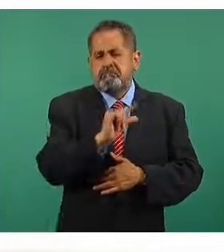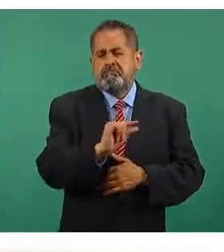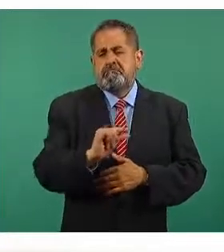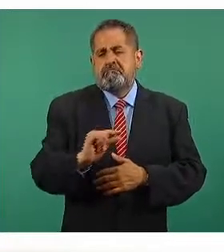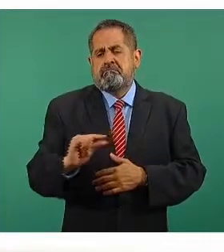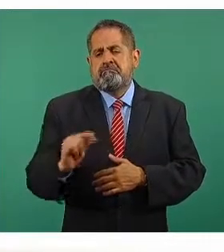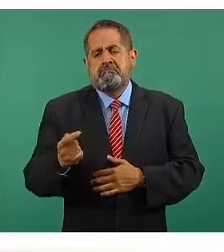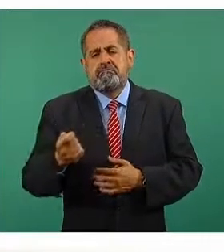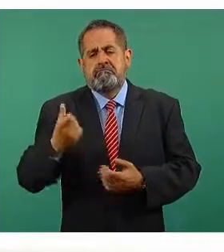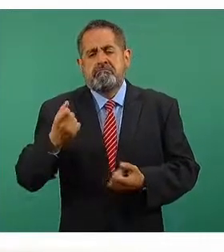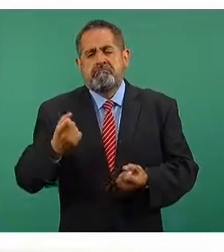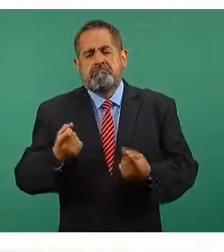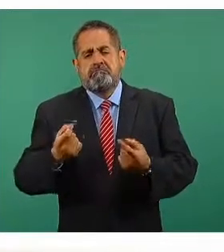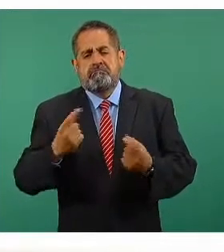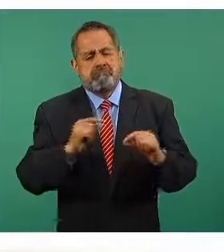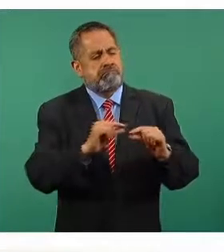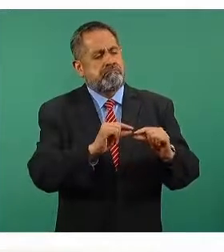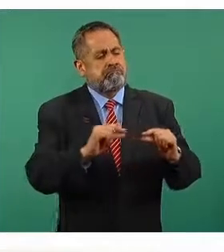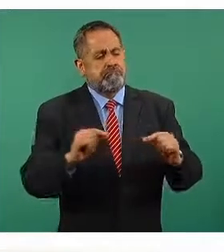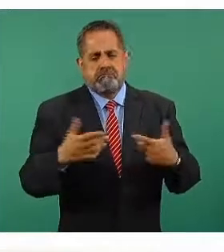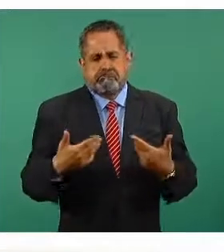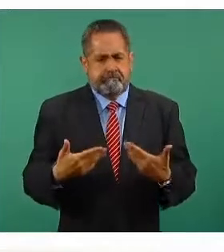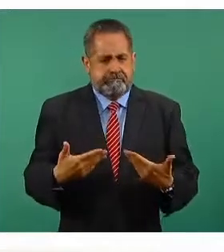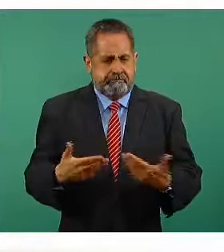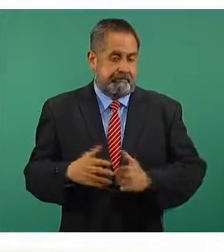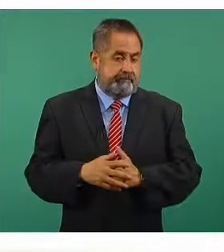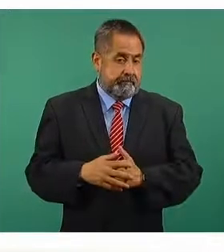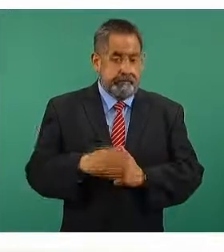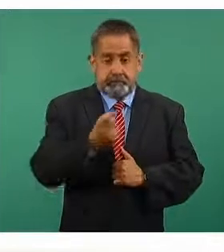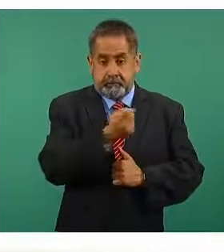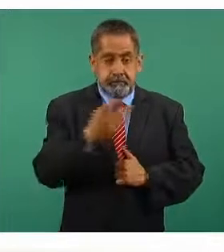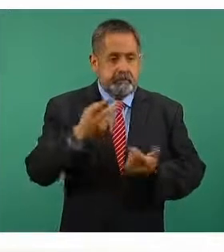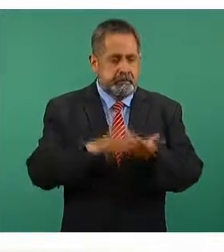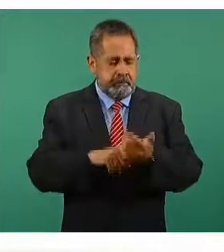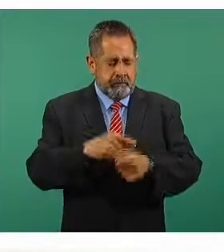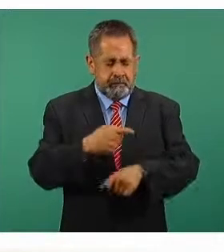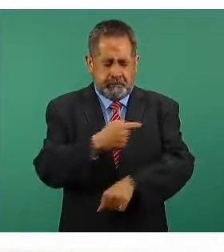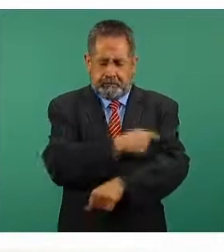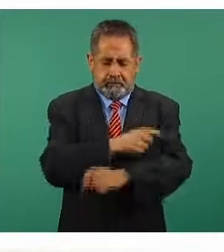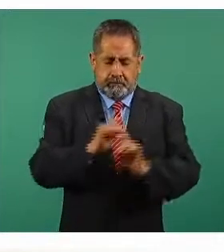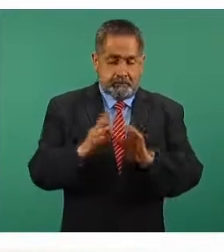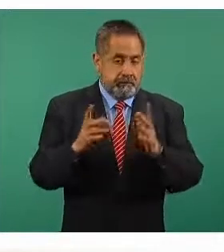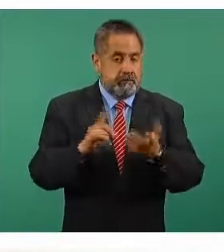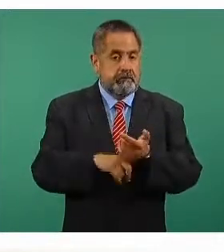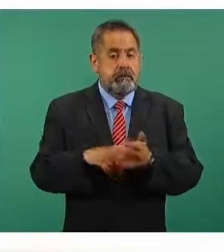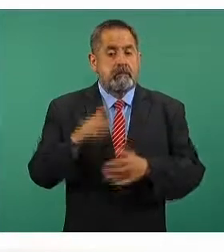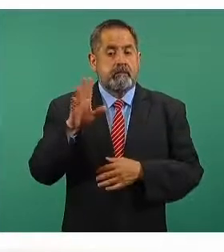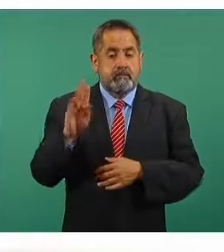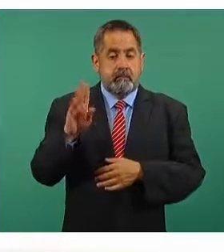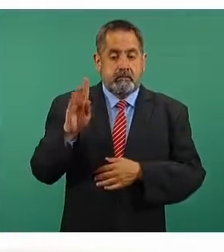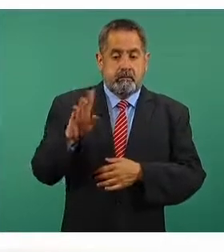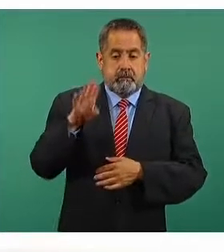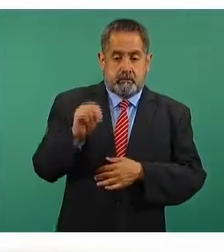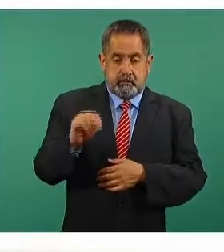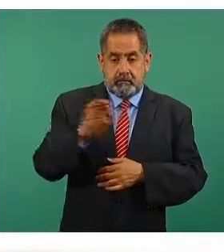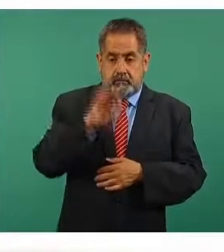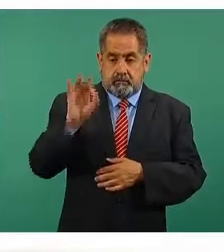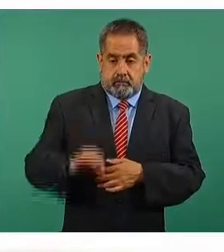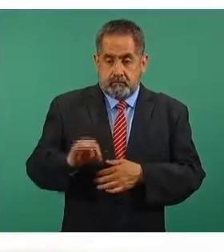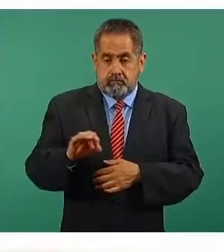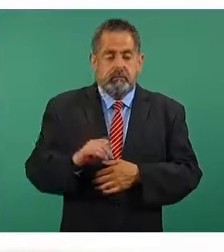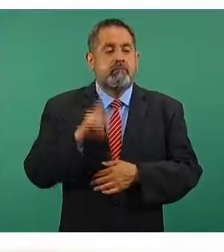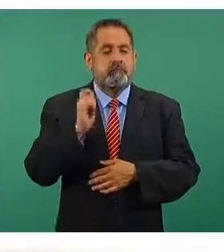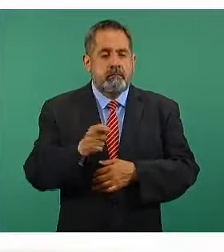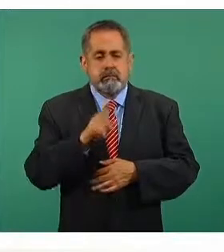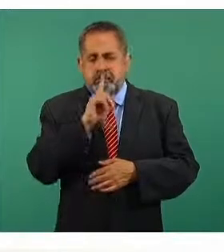estas reacciones. Además de las personas que han tenido reacciones, más del 99% han sido